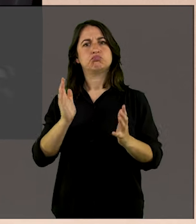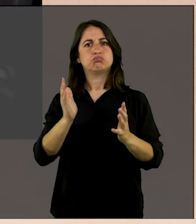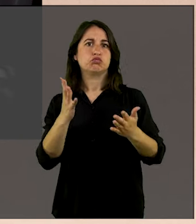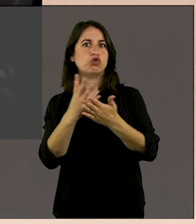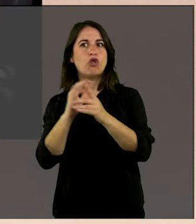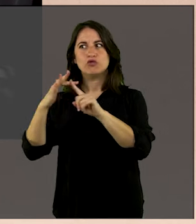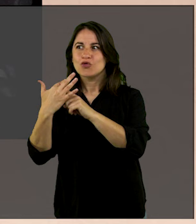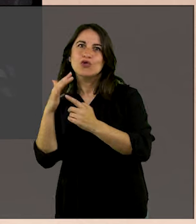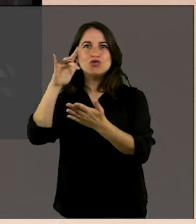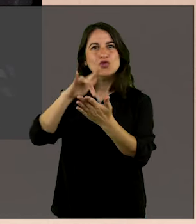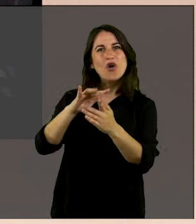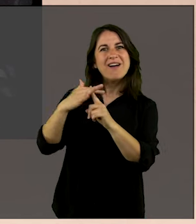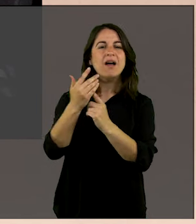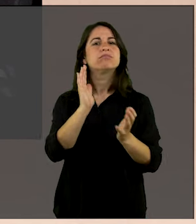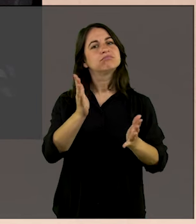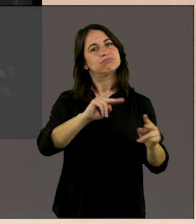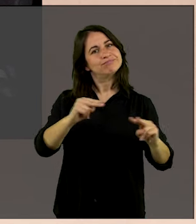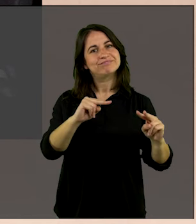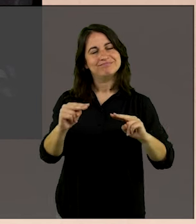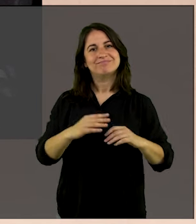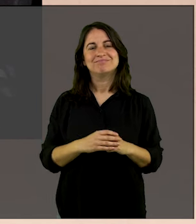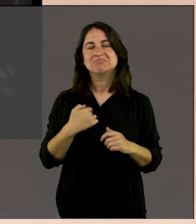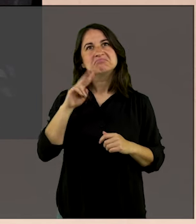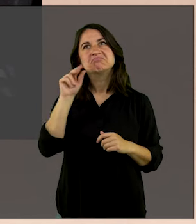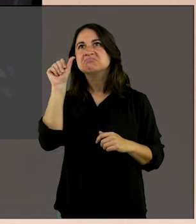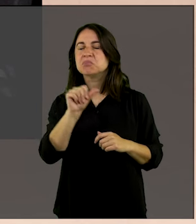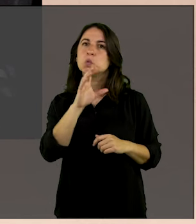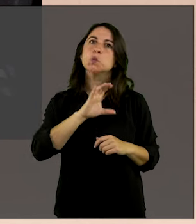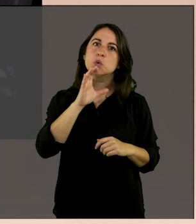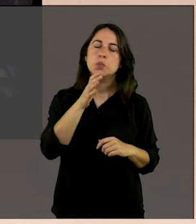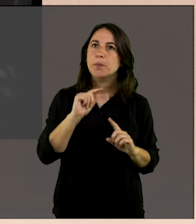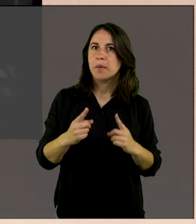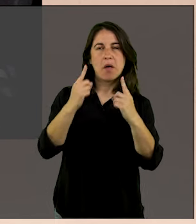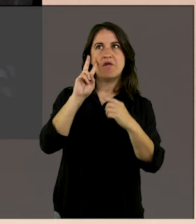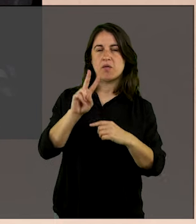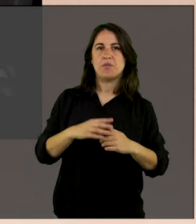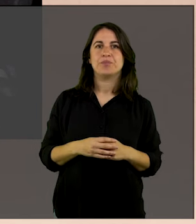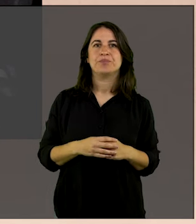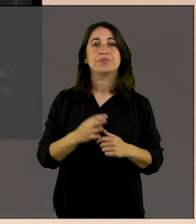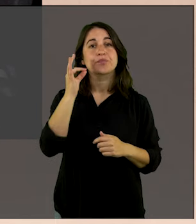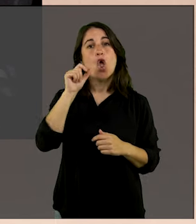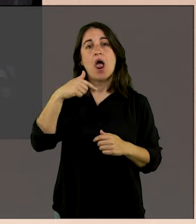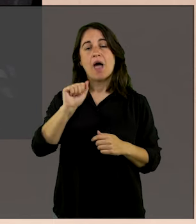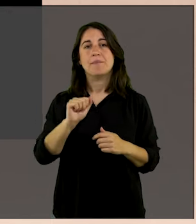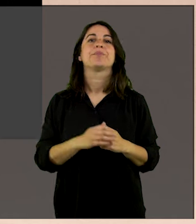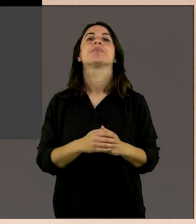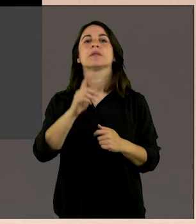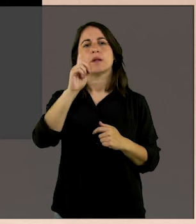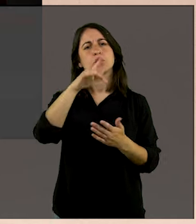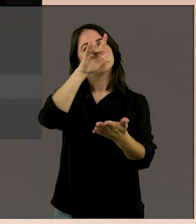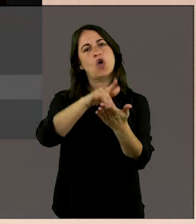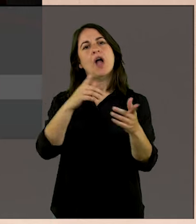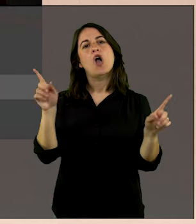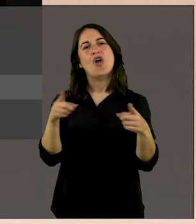que interpretaba todo lo que iba sucediendo en la escena y me pareció bastante curioso porque era la primera vez que lo veía. Olga